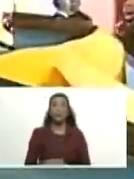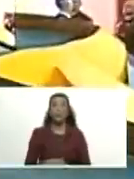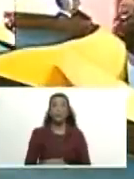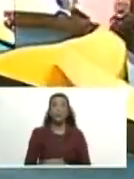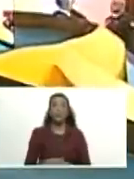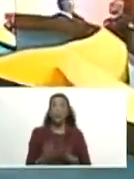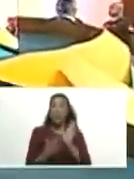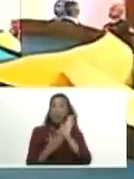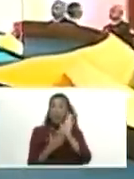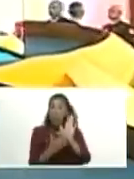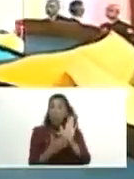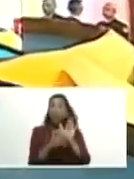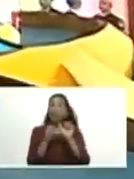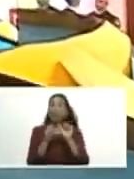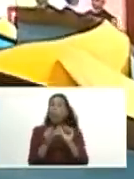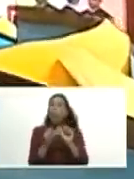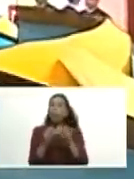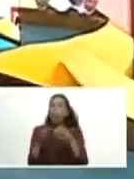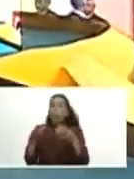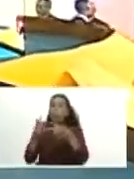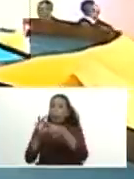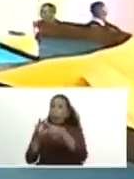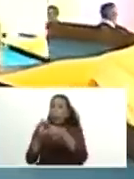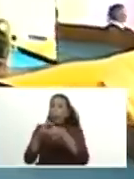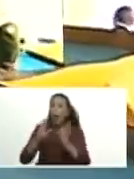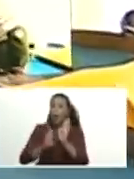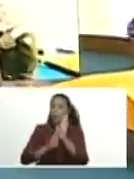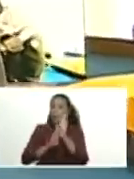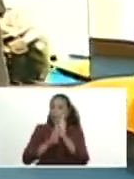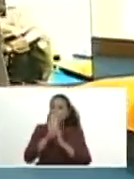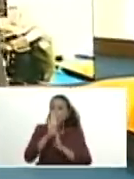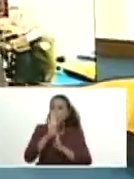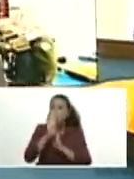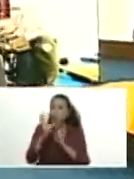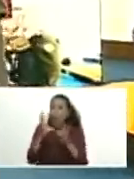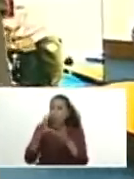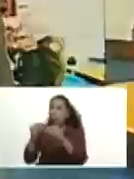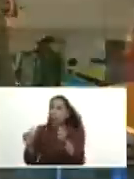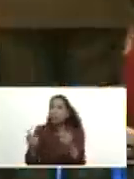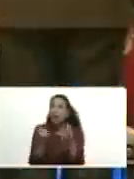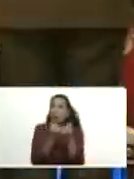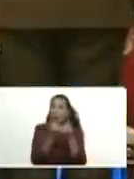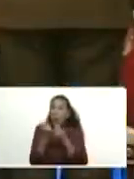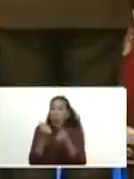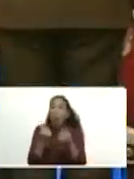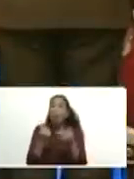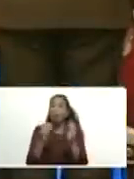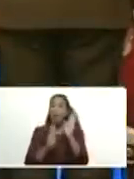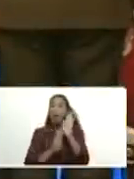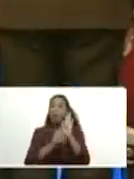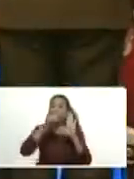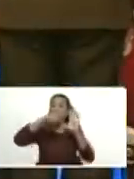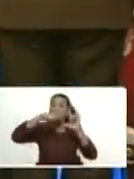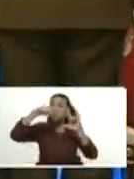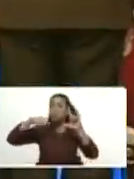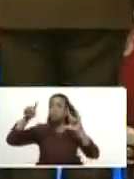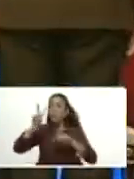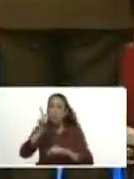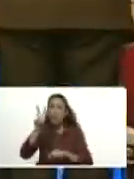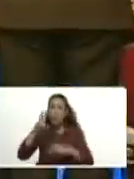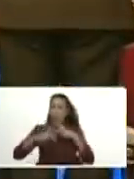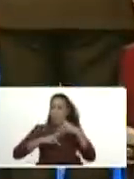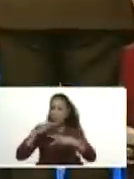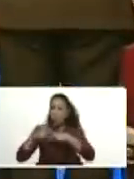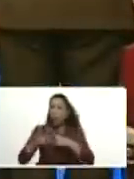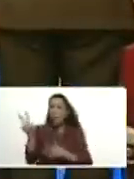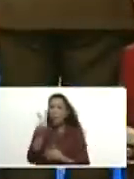Sigue de frente y continúa junto al pueblo en este proceso de crecimiento, de recuperación económica, de la construcción de una Venezuela productiva,